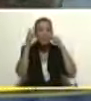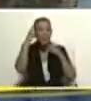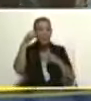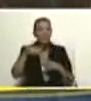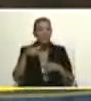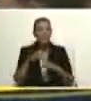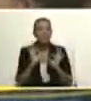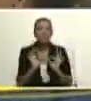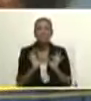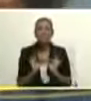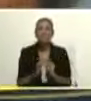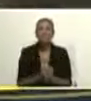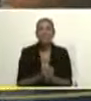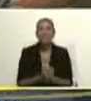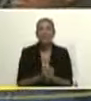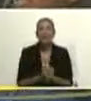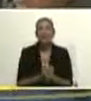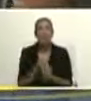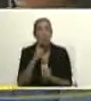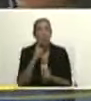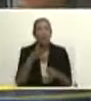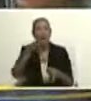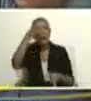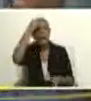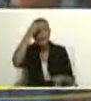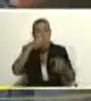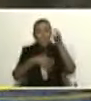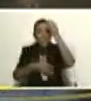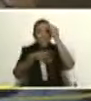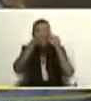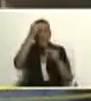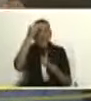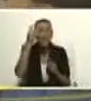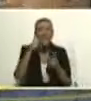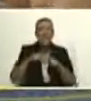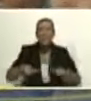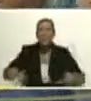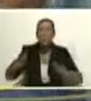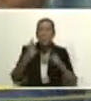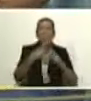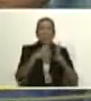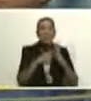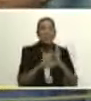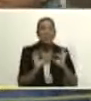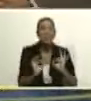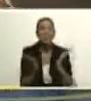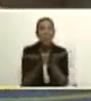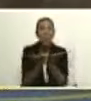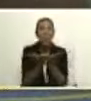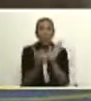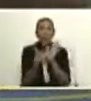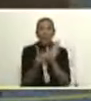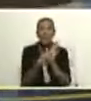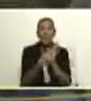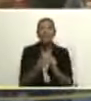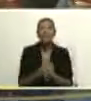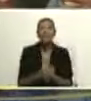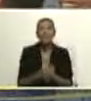pues, estos muchachos que se están formando en cada una de las instituciones educativas, aló. Donde